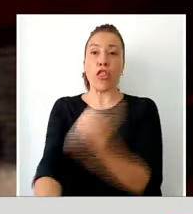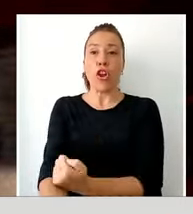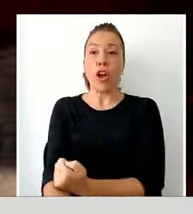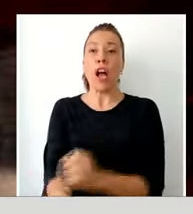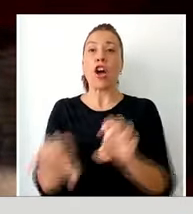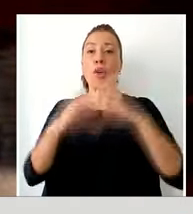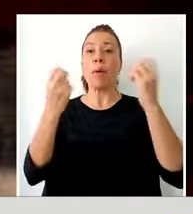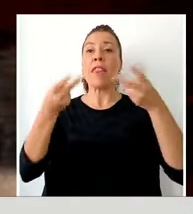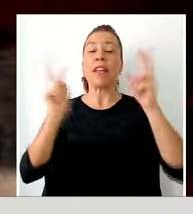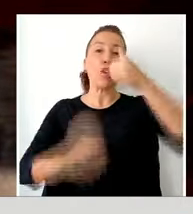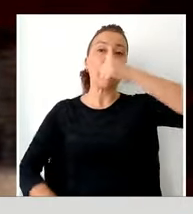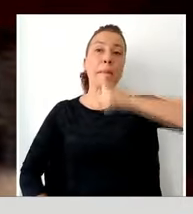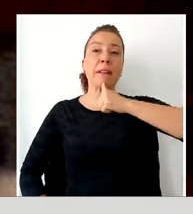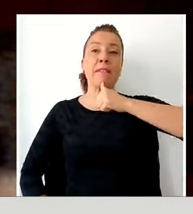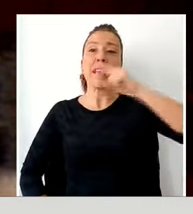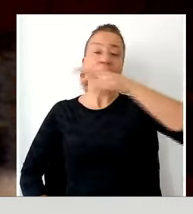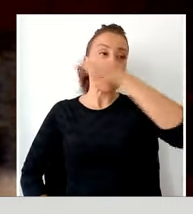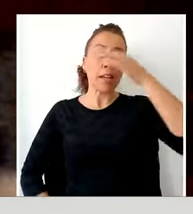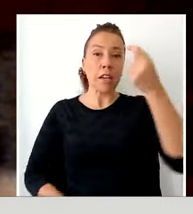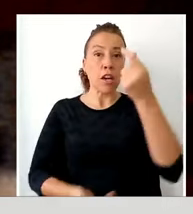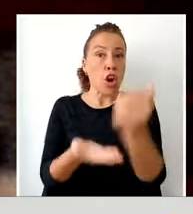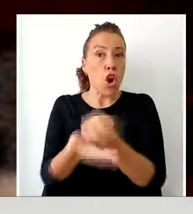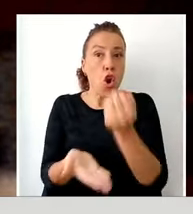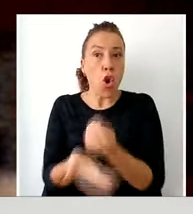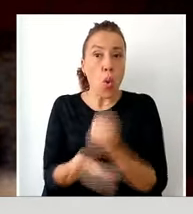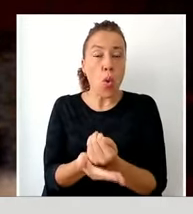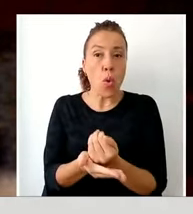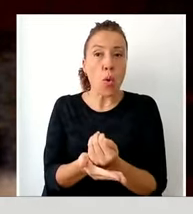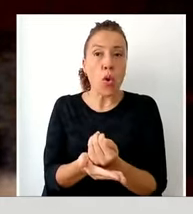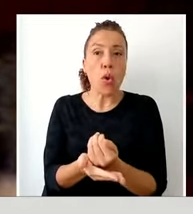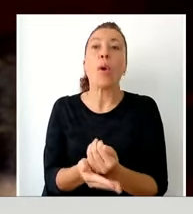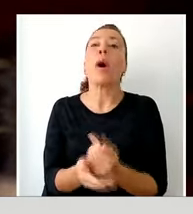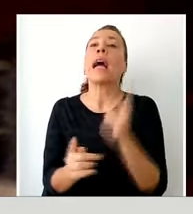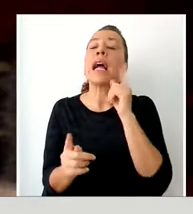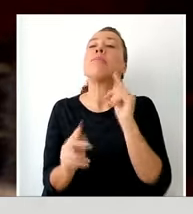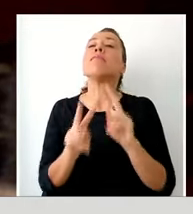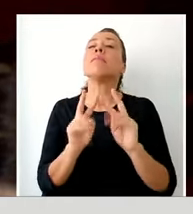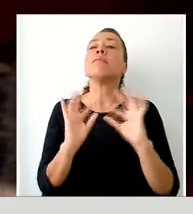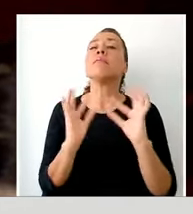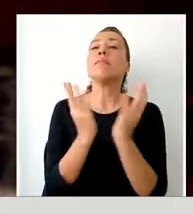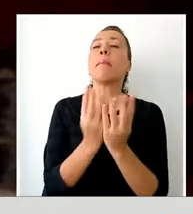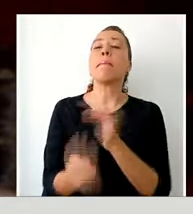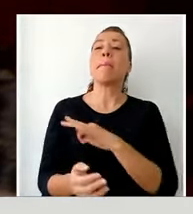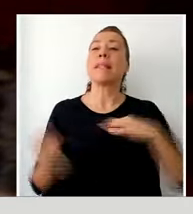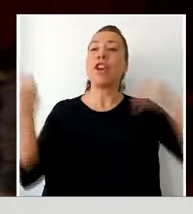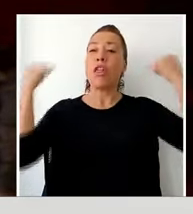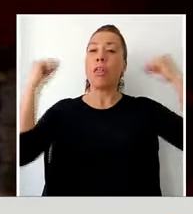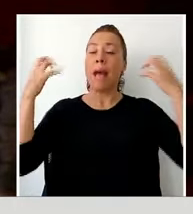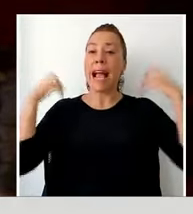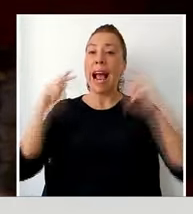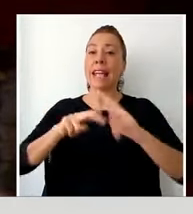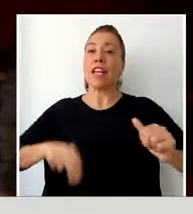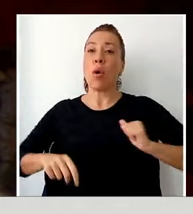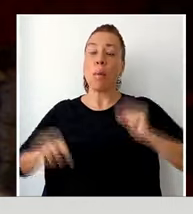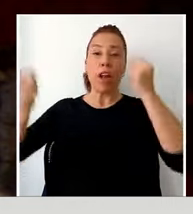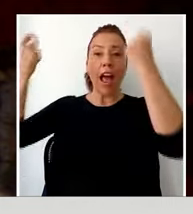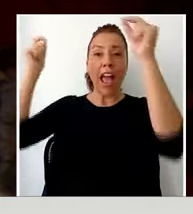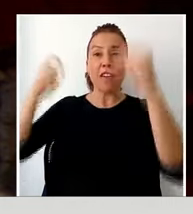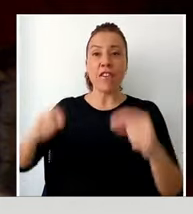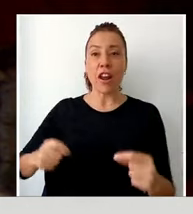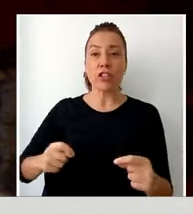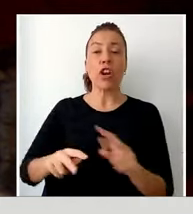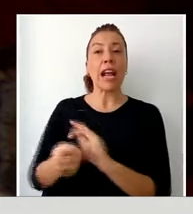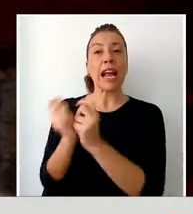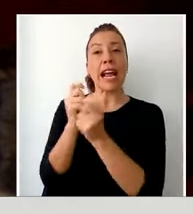privado sin fines de lucro constituida por el Ministerio del deporte a cargo de la ejecución evaluación y modificación